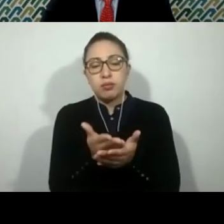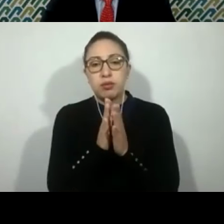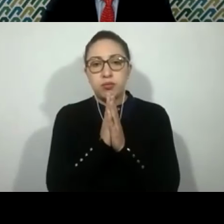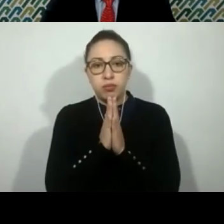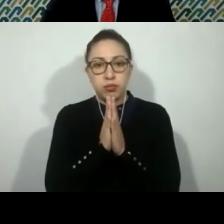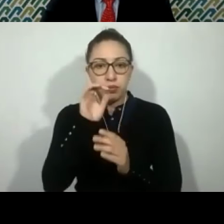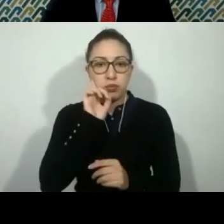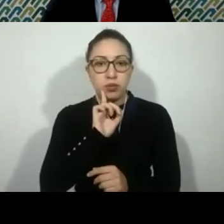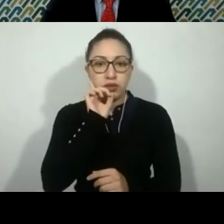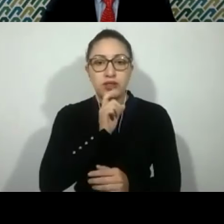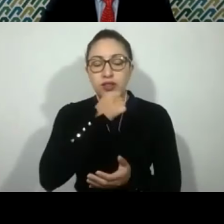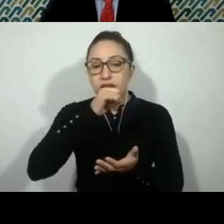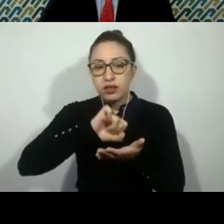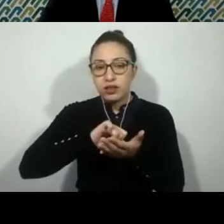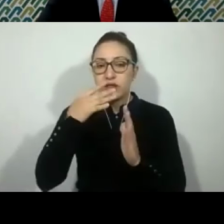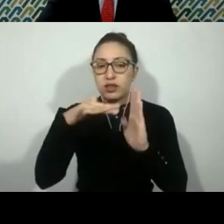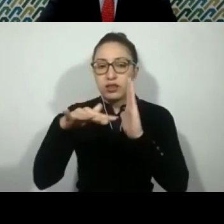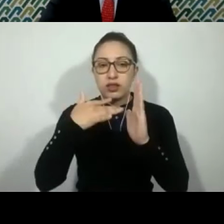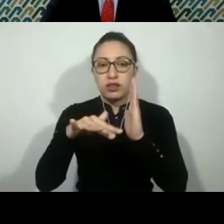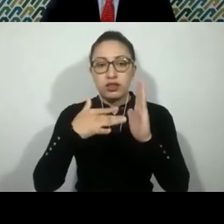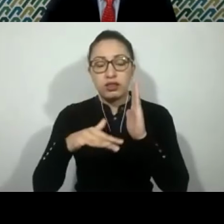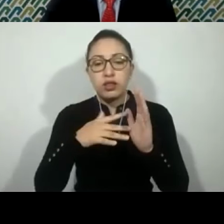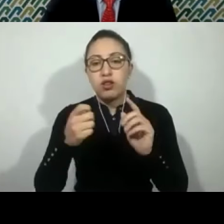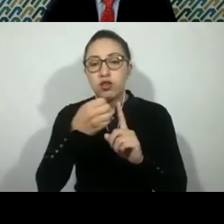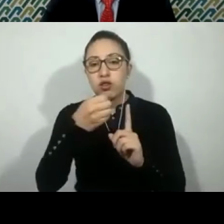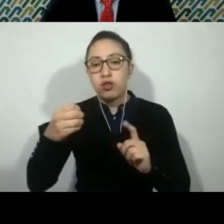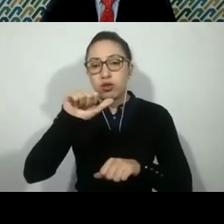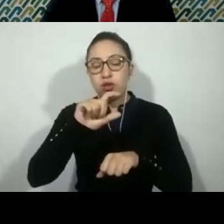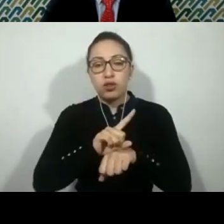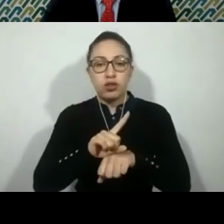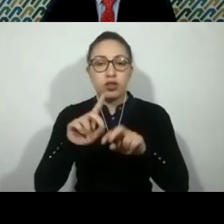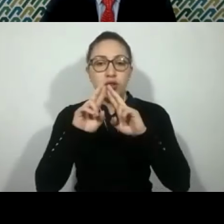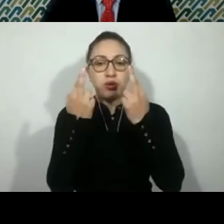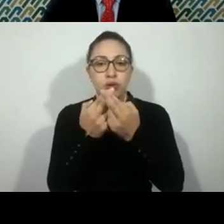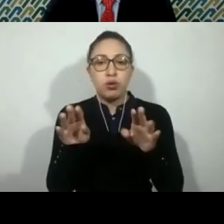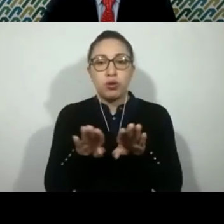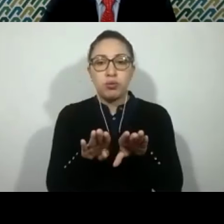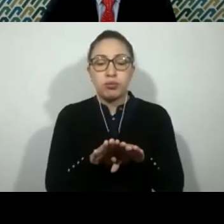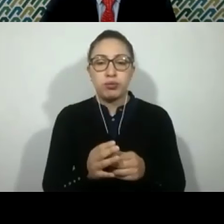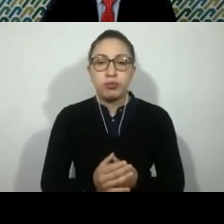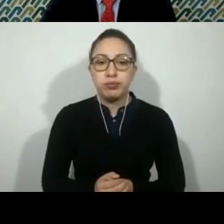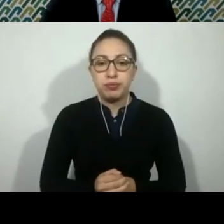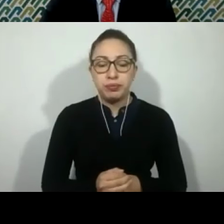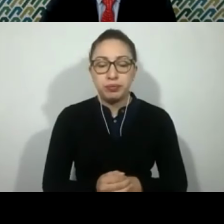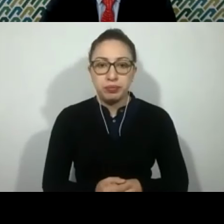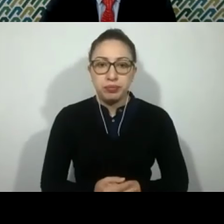secretaria de lectura el formato para la realización de la mesa de trabajo.